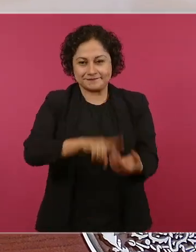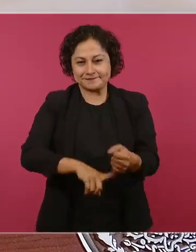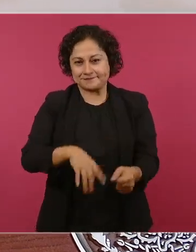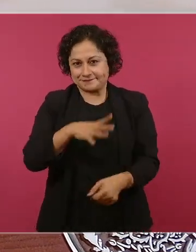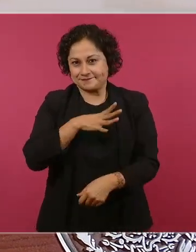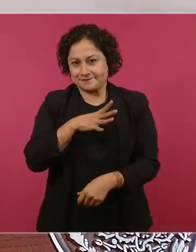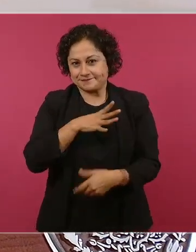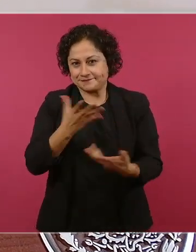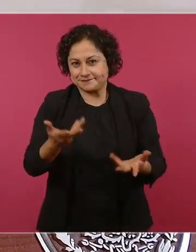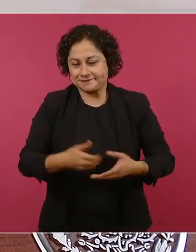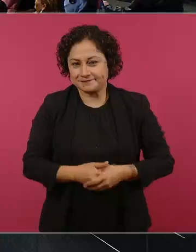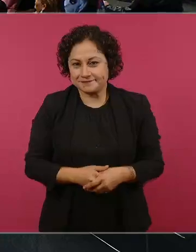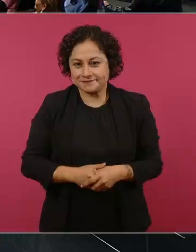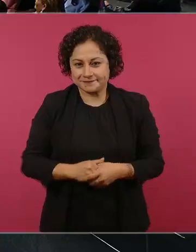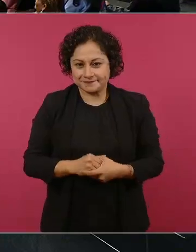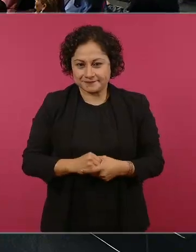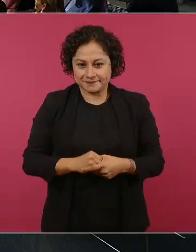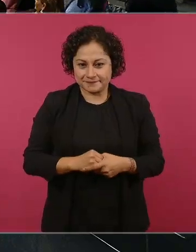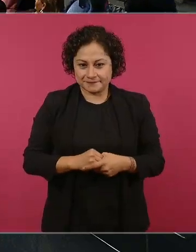Pero